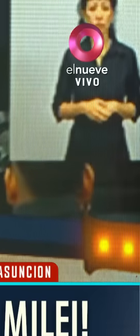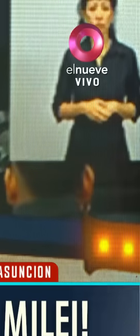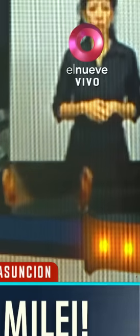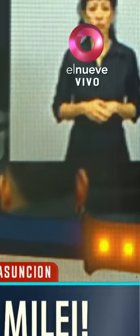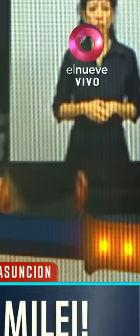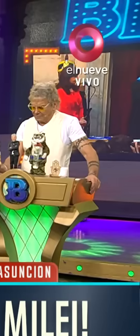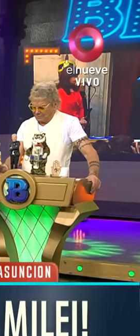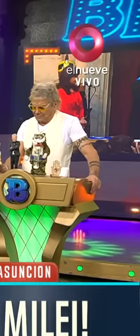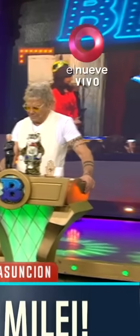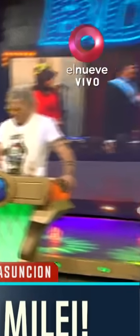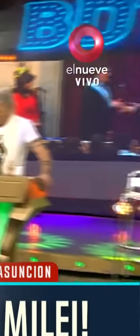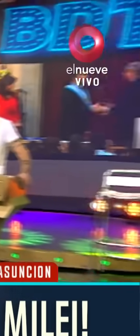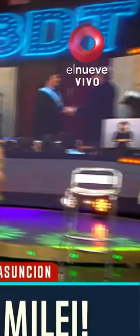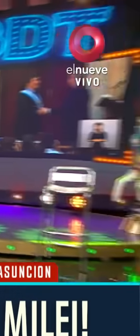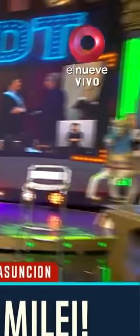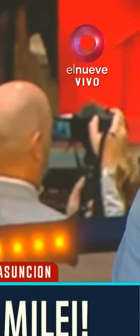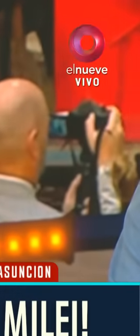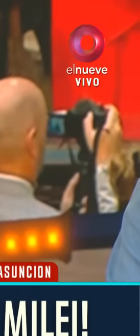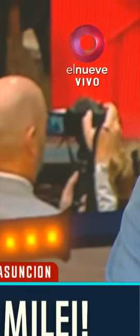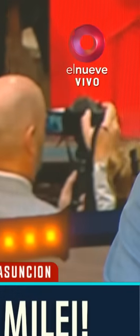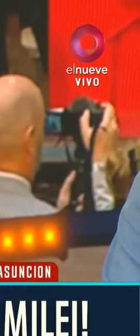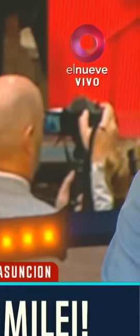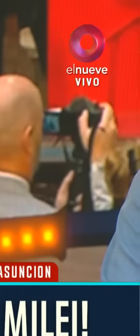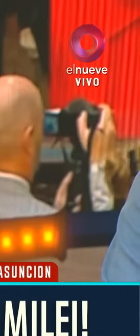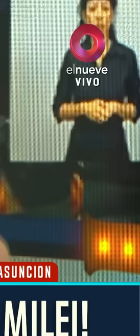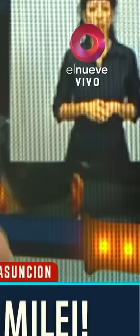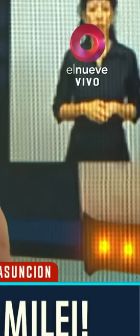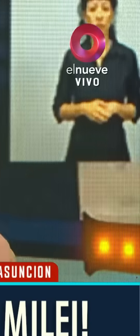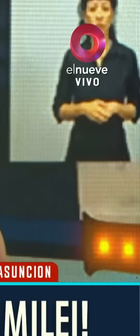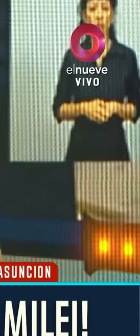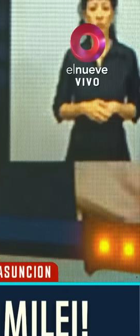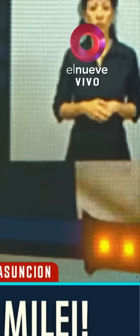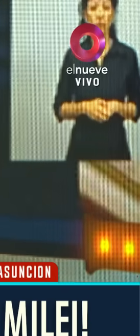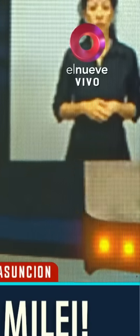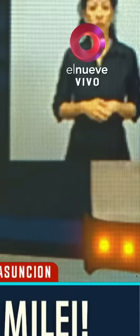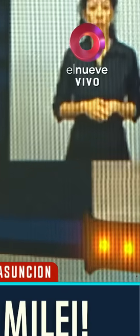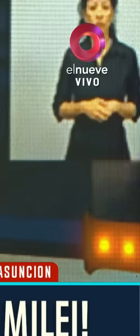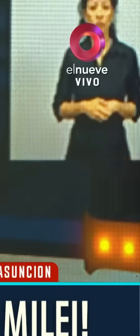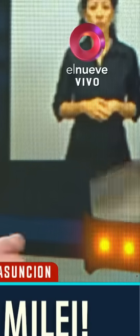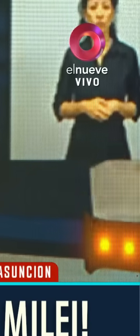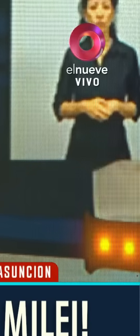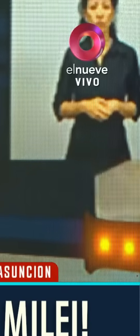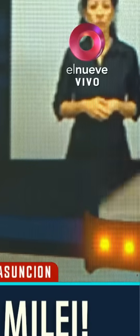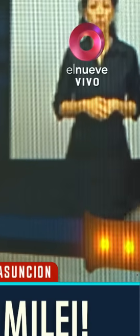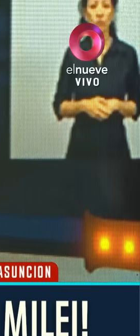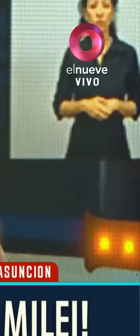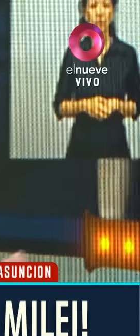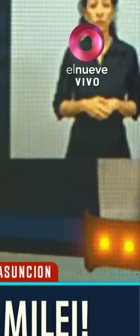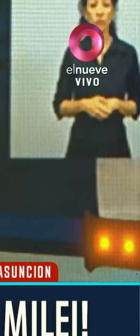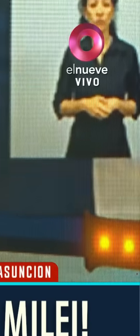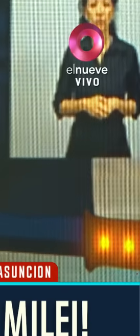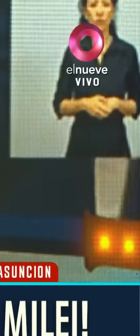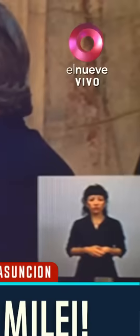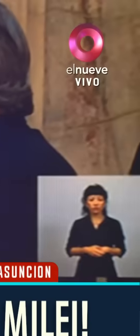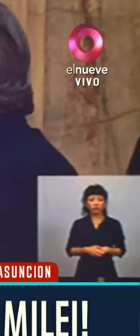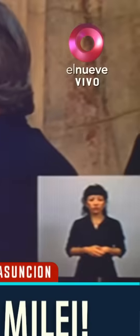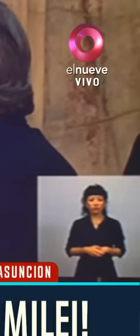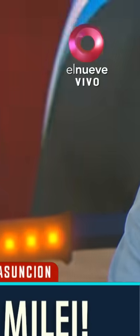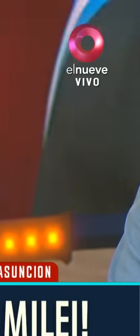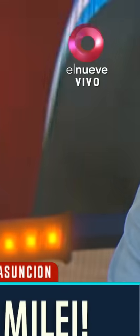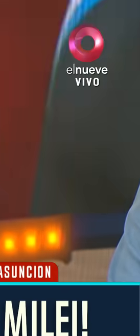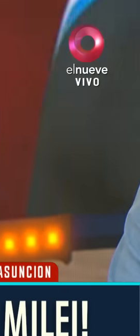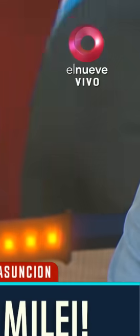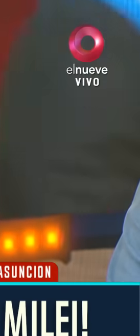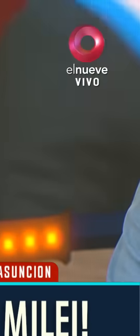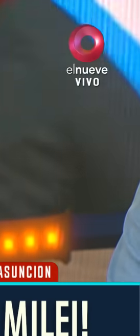¿Te parece que eso es valorable? Como que diga... Y la verdad, es valorable un tipo que dice la verdad después de tanta mentira que nos hemos comido. Vos fijate